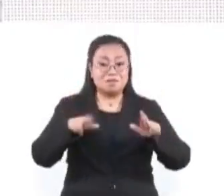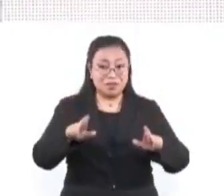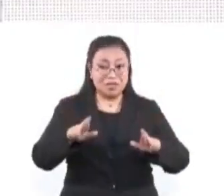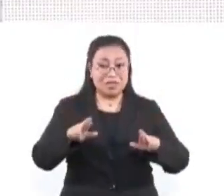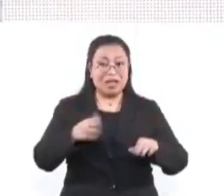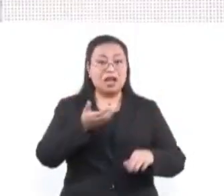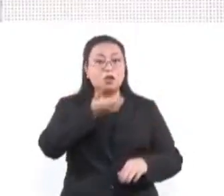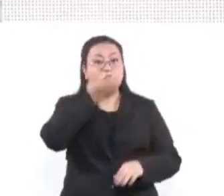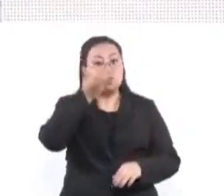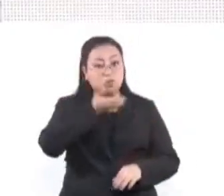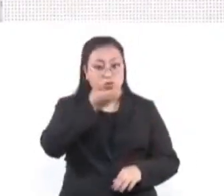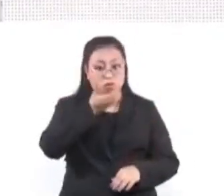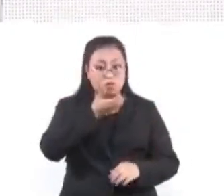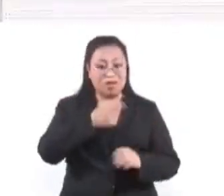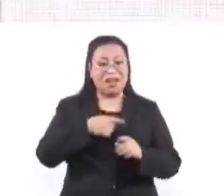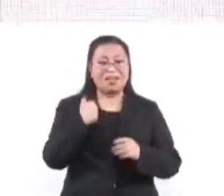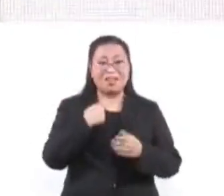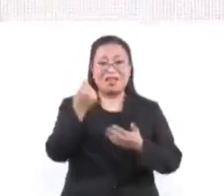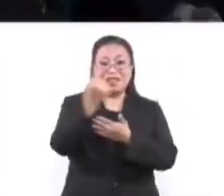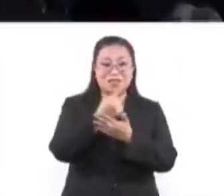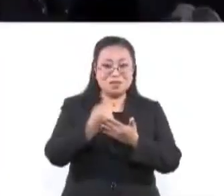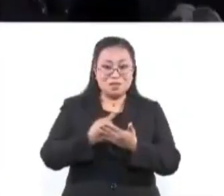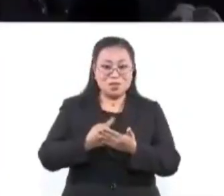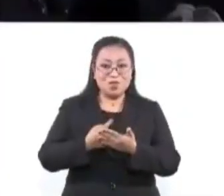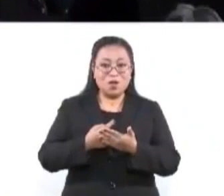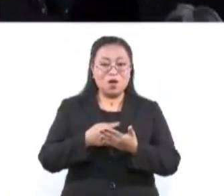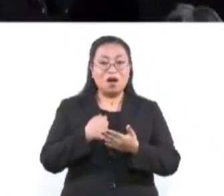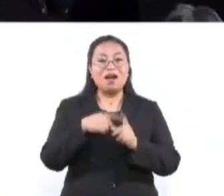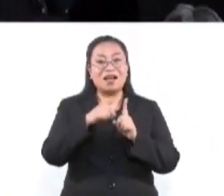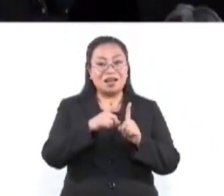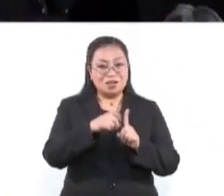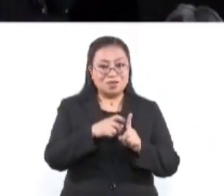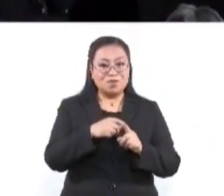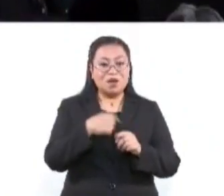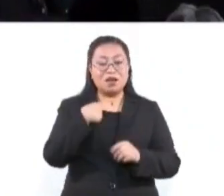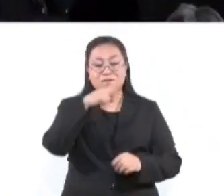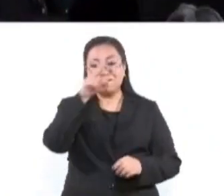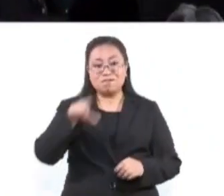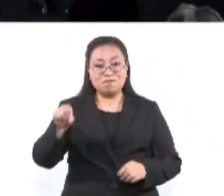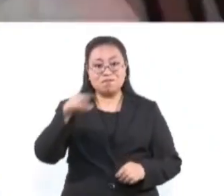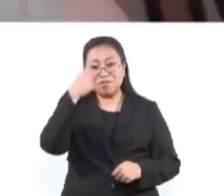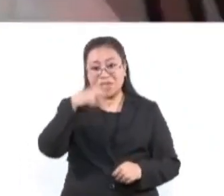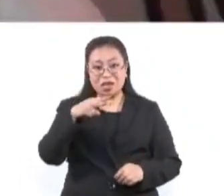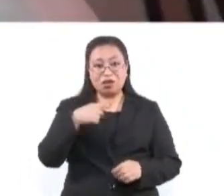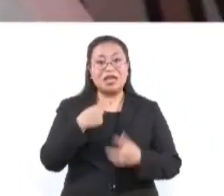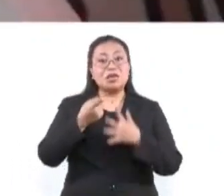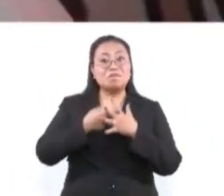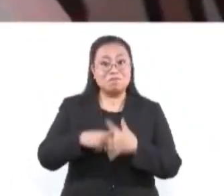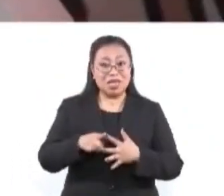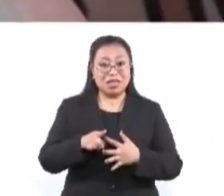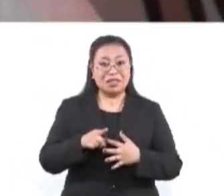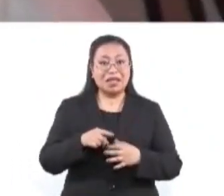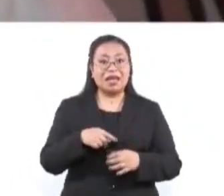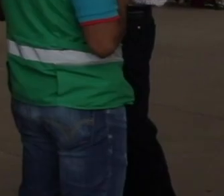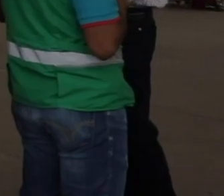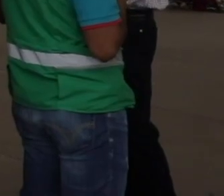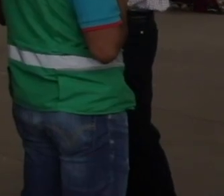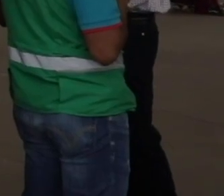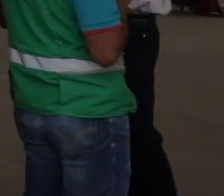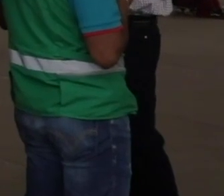de esta tradición de caricatura mexicana que se establece a finales del siglo XIX con Daniel